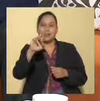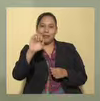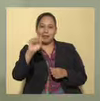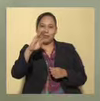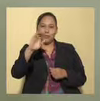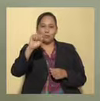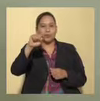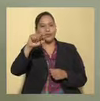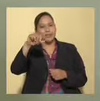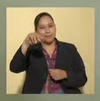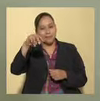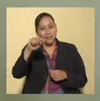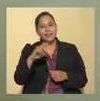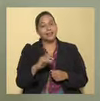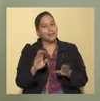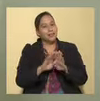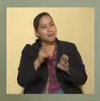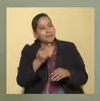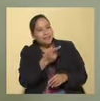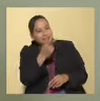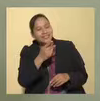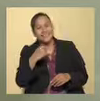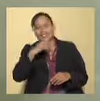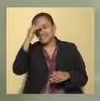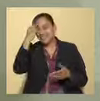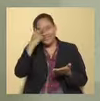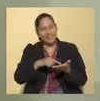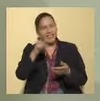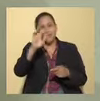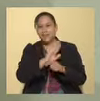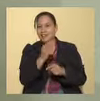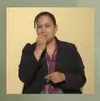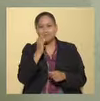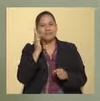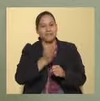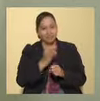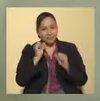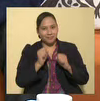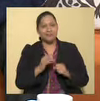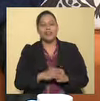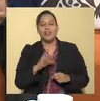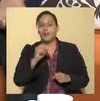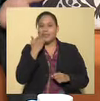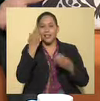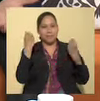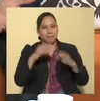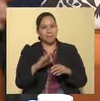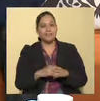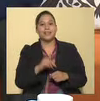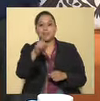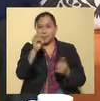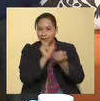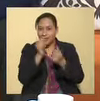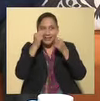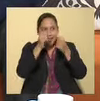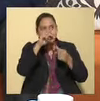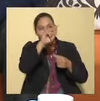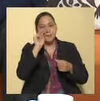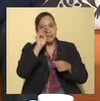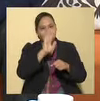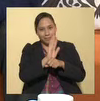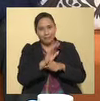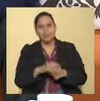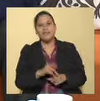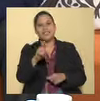no, cómo nos hizo reír y apenas en una entrevista me quiero imaginar yo en la película. Wow. No, no me la quiero perder y por supuesto usted no se la tiene que